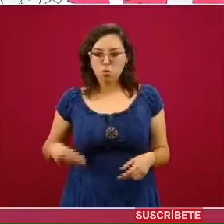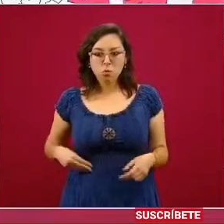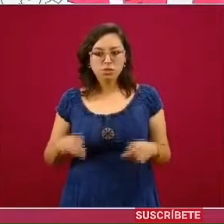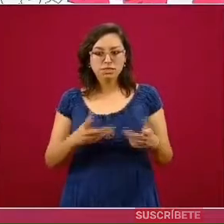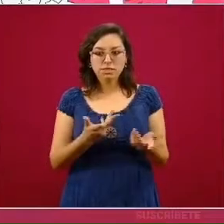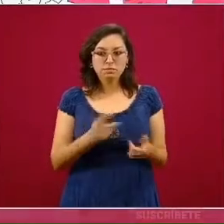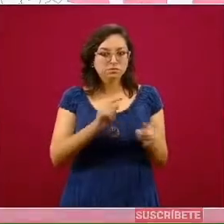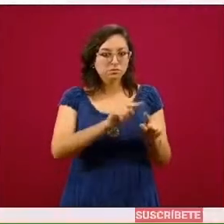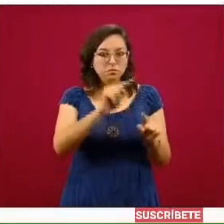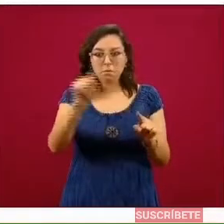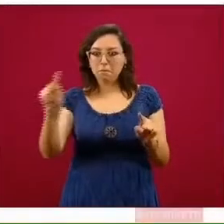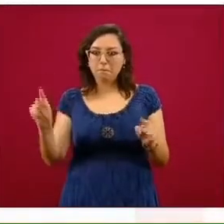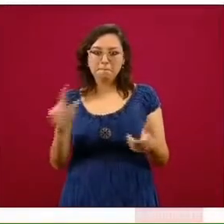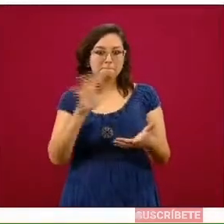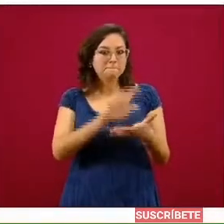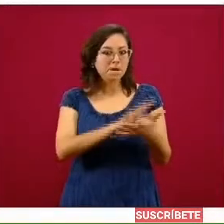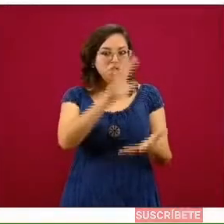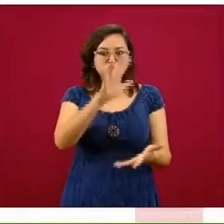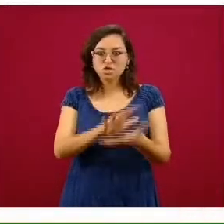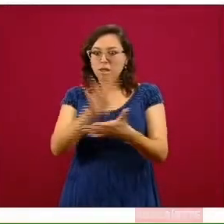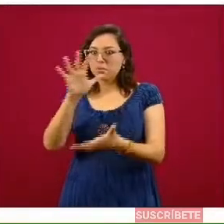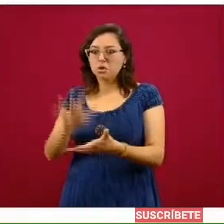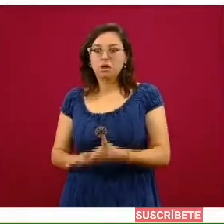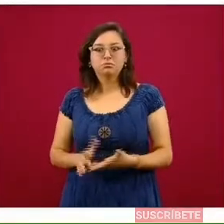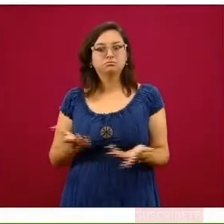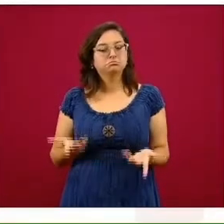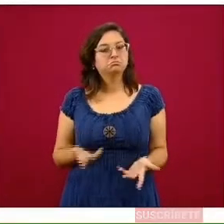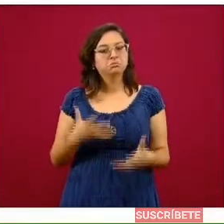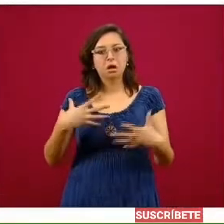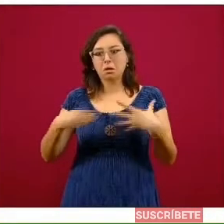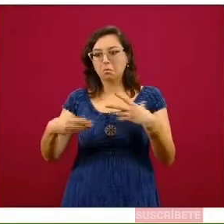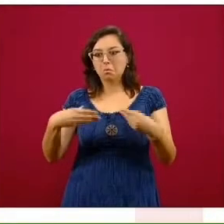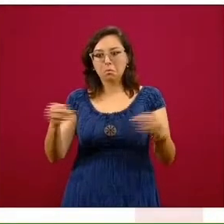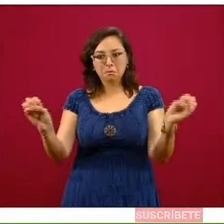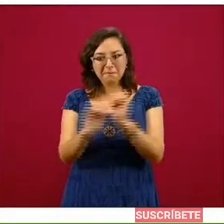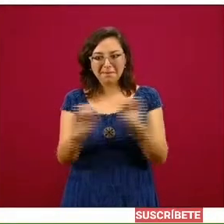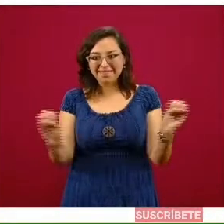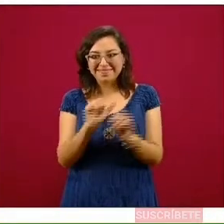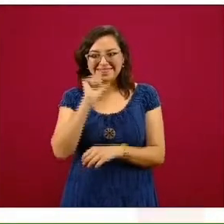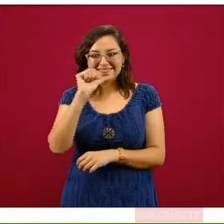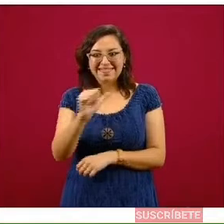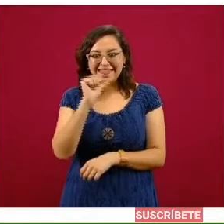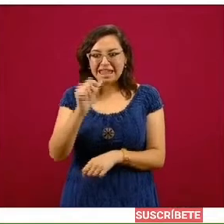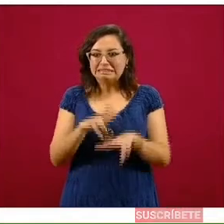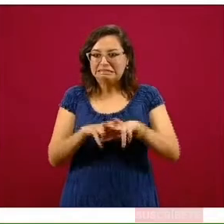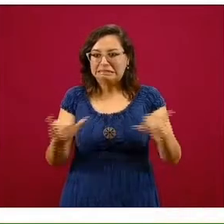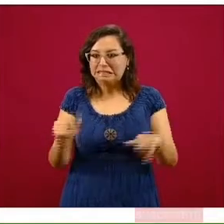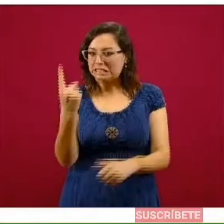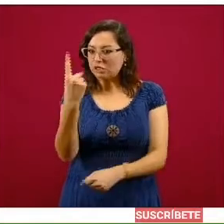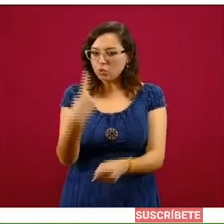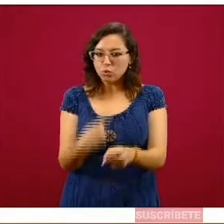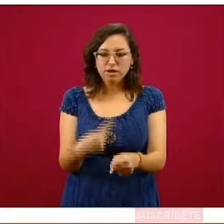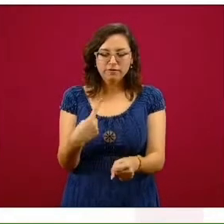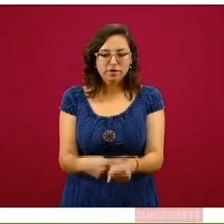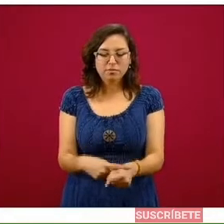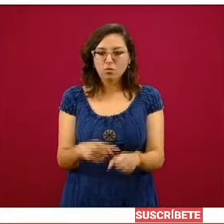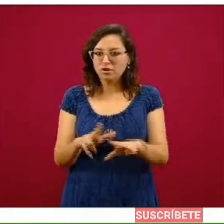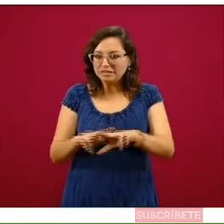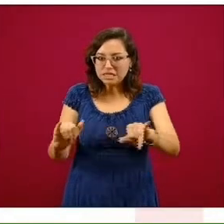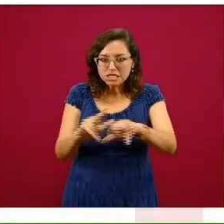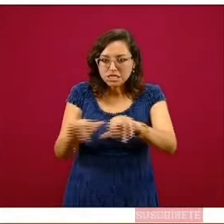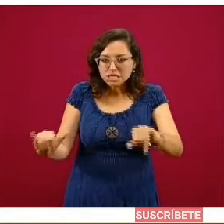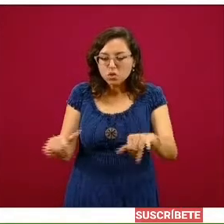sus municipios en la semana 27 se encuentra sin la presencia de al menos un caso. Y esto es algo que ha